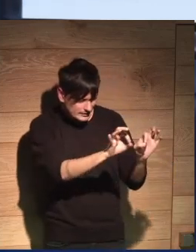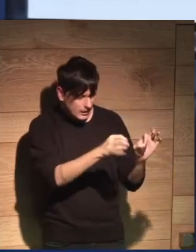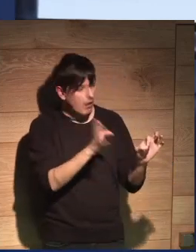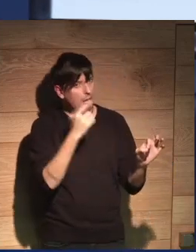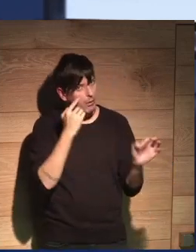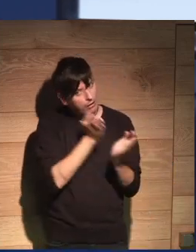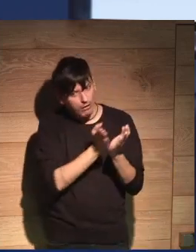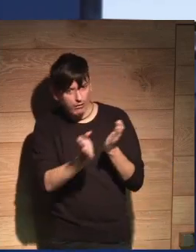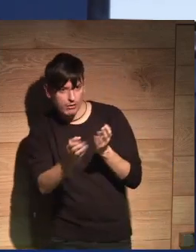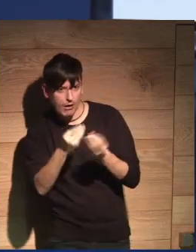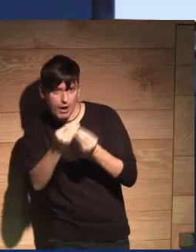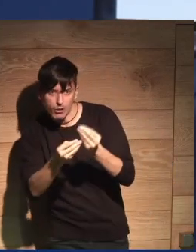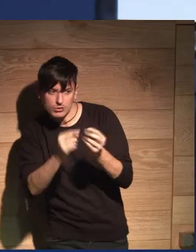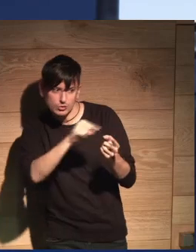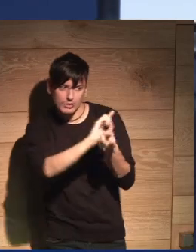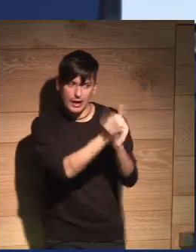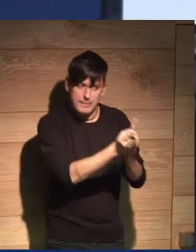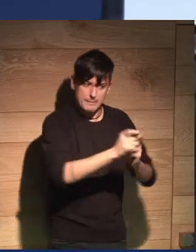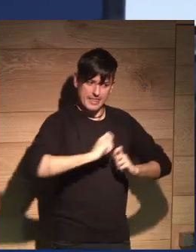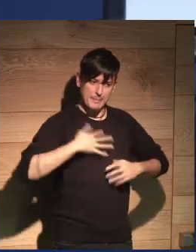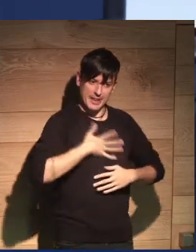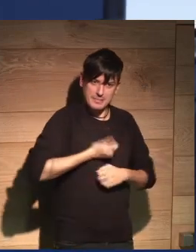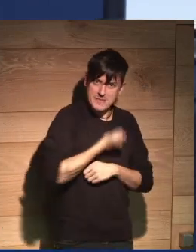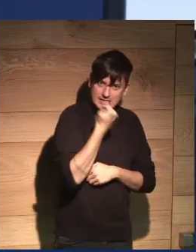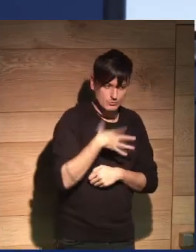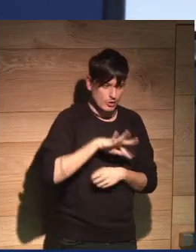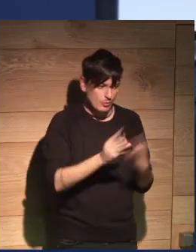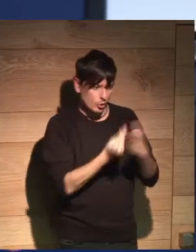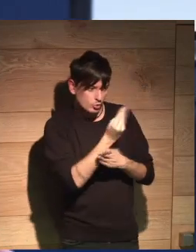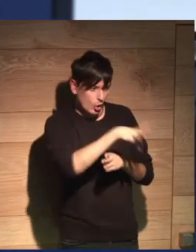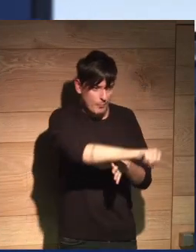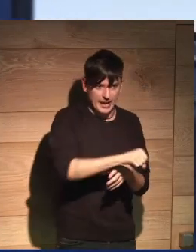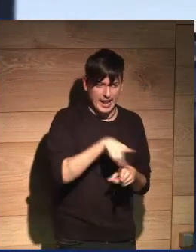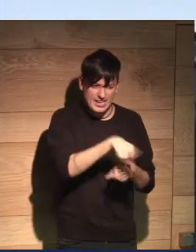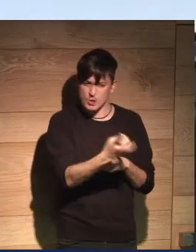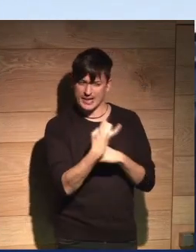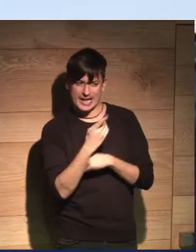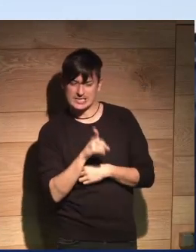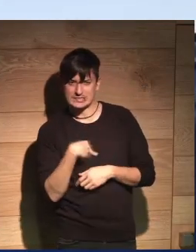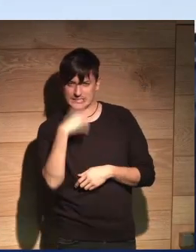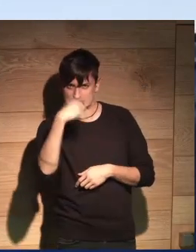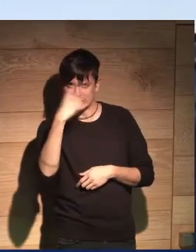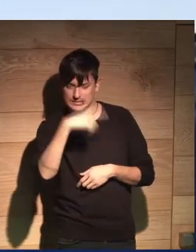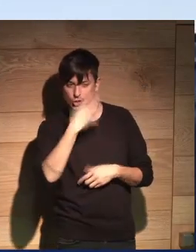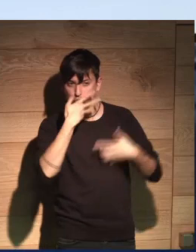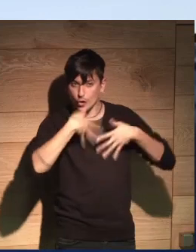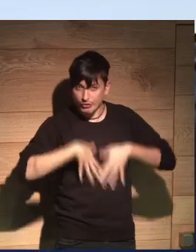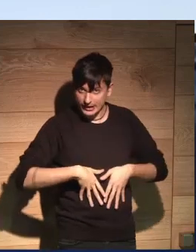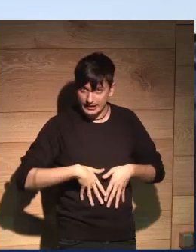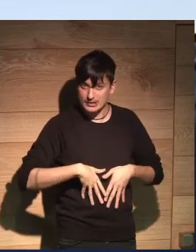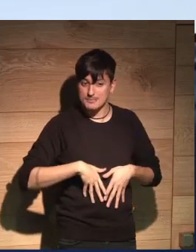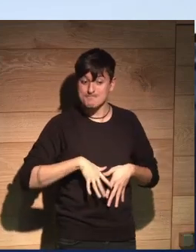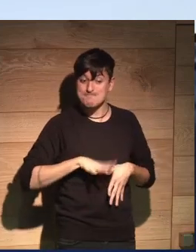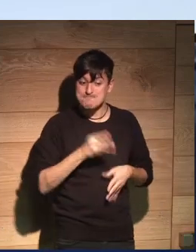yo hago esto, esto cambia y esto me va a producir más placer, voy a poder comprar este producto o aquí no me va a estar engañando. No solamente es conocer,